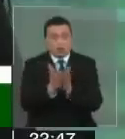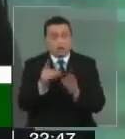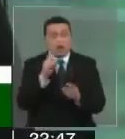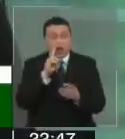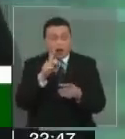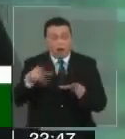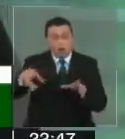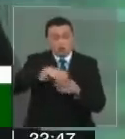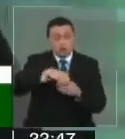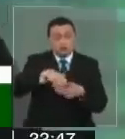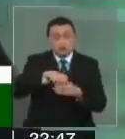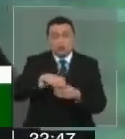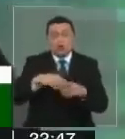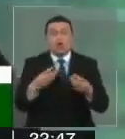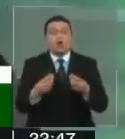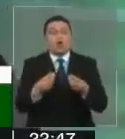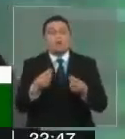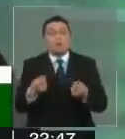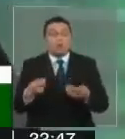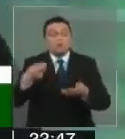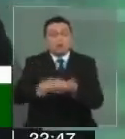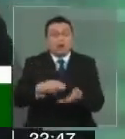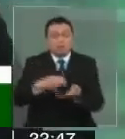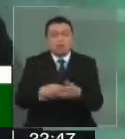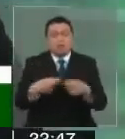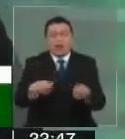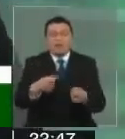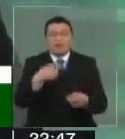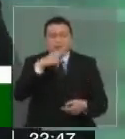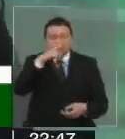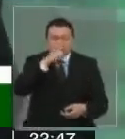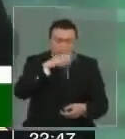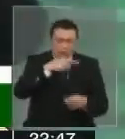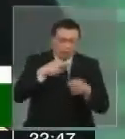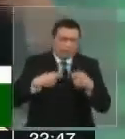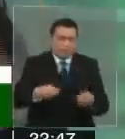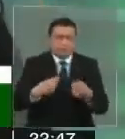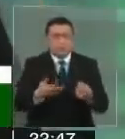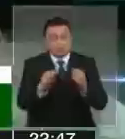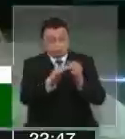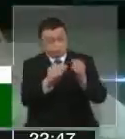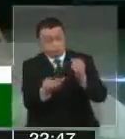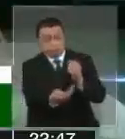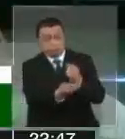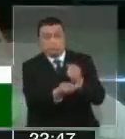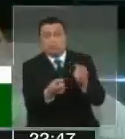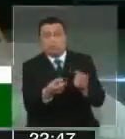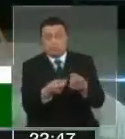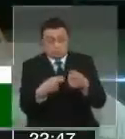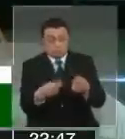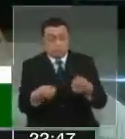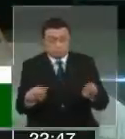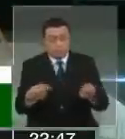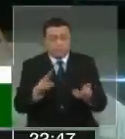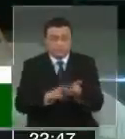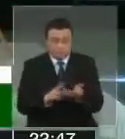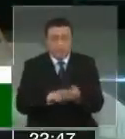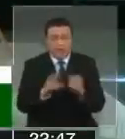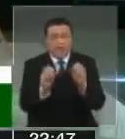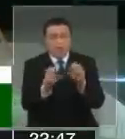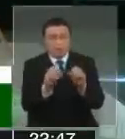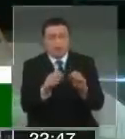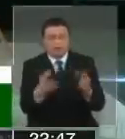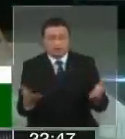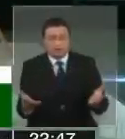esta posibilidad, o sea, ¿cómo seguimos invirtiendo en puras estupideces? Porque los recursos que hay, por favor, invirtámoslos de verdad en